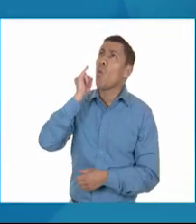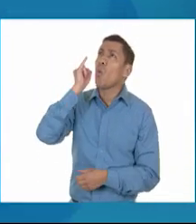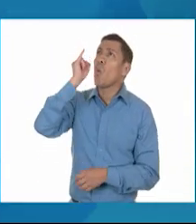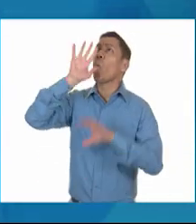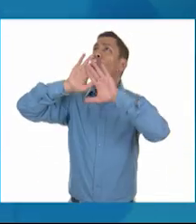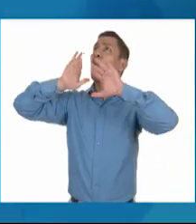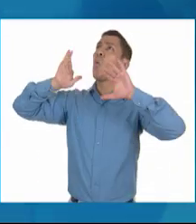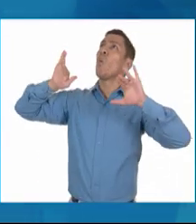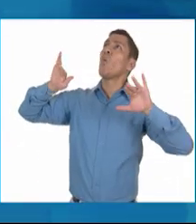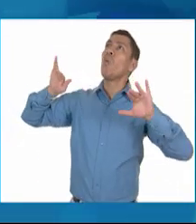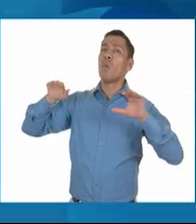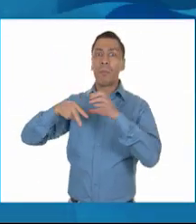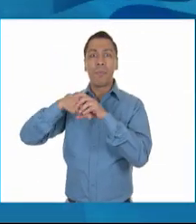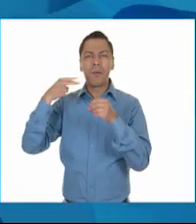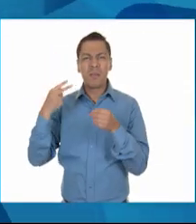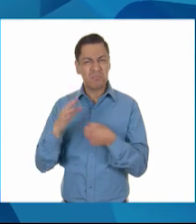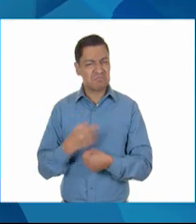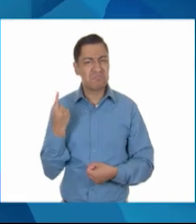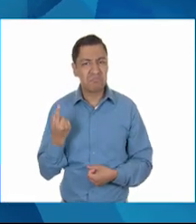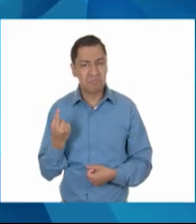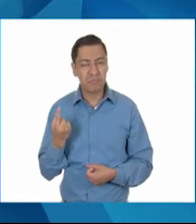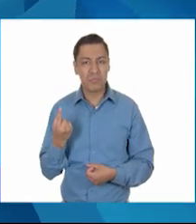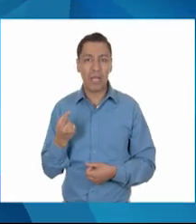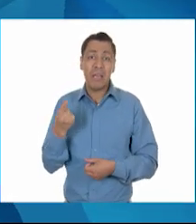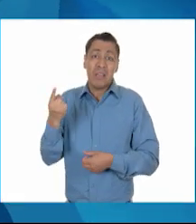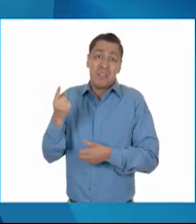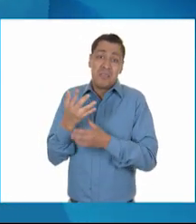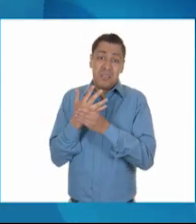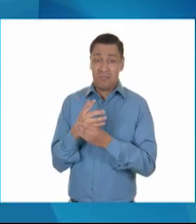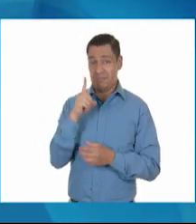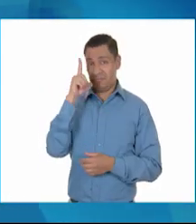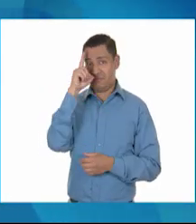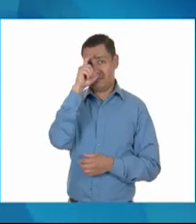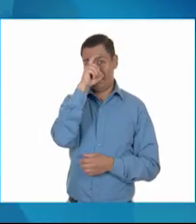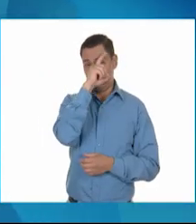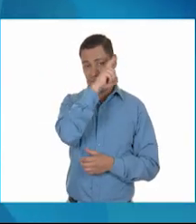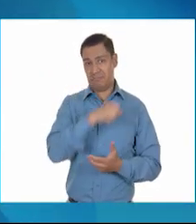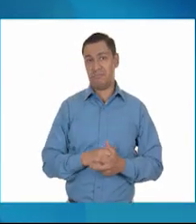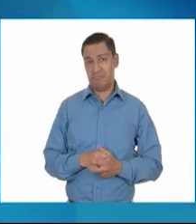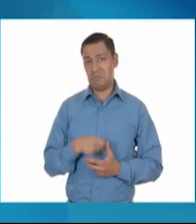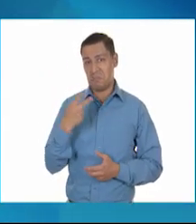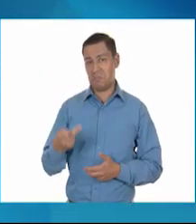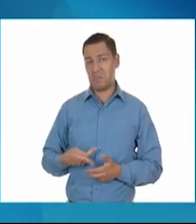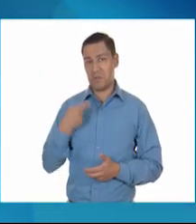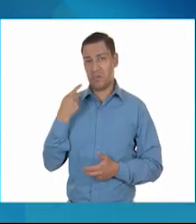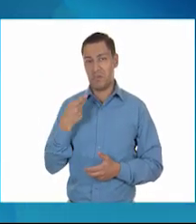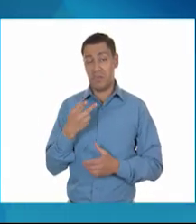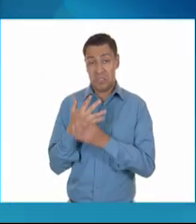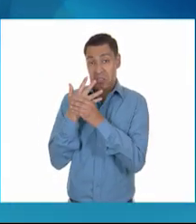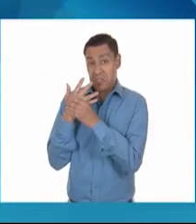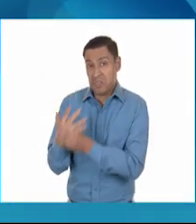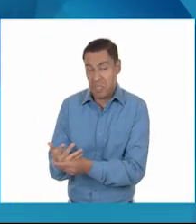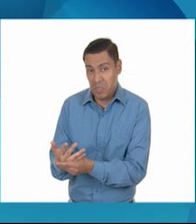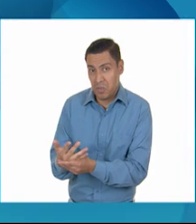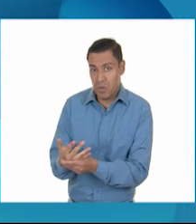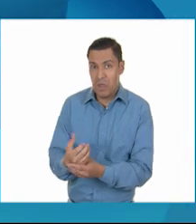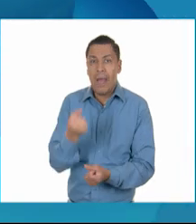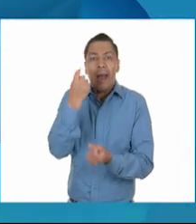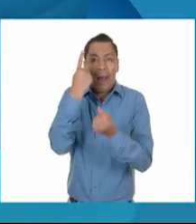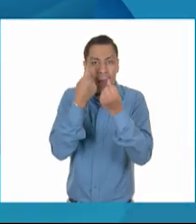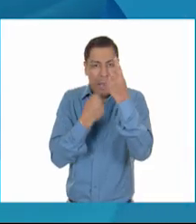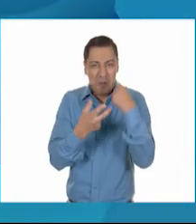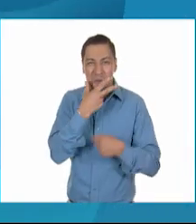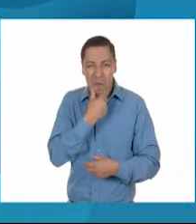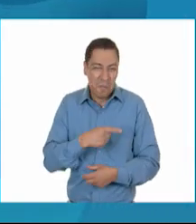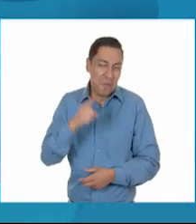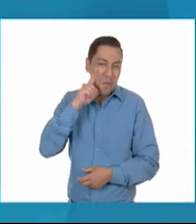Y él contestó que esa era una pregunta muy compleja. Y dijo que actualmente algunos científicos